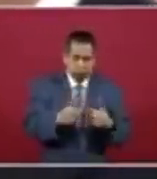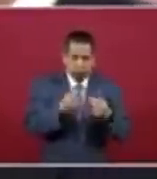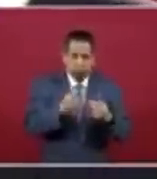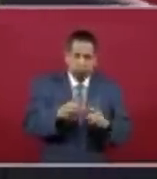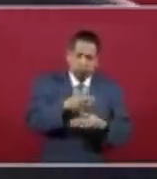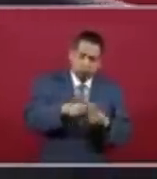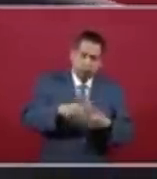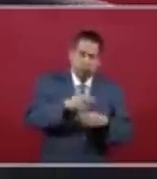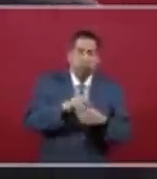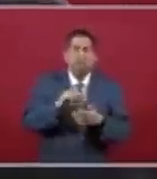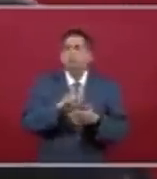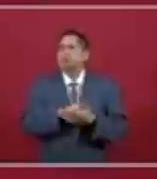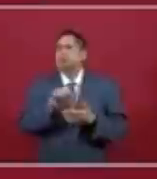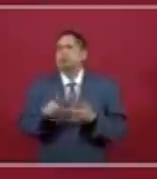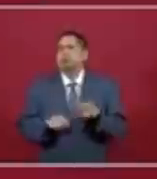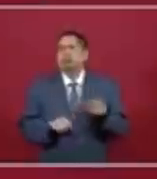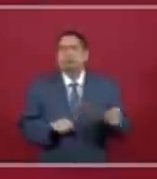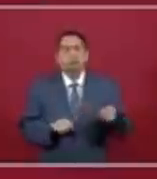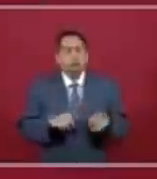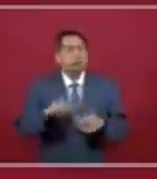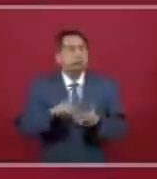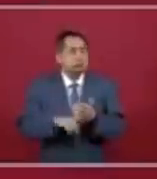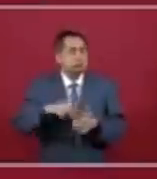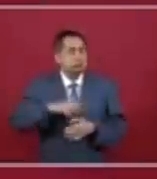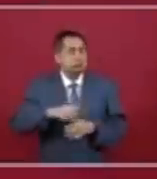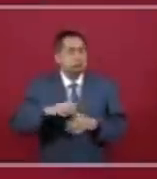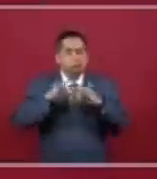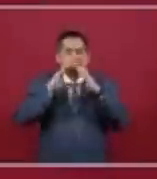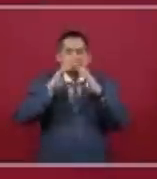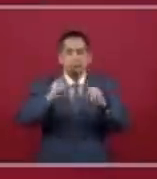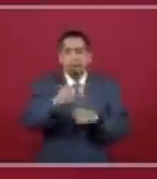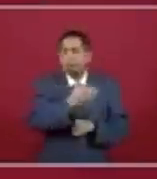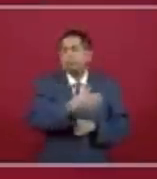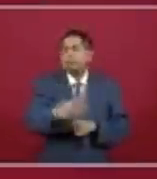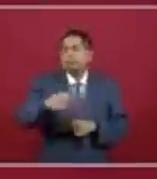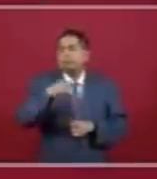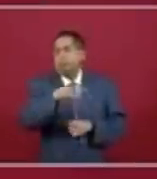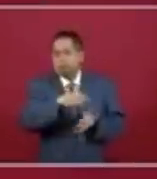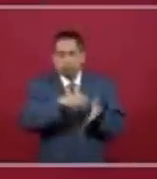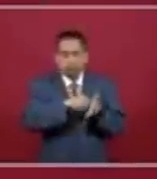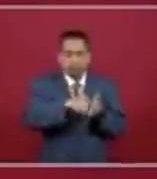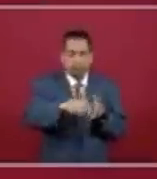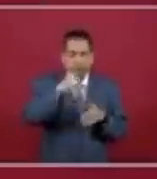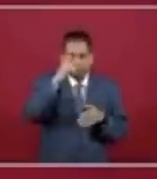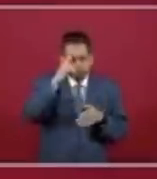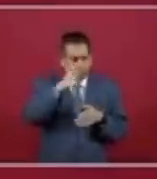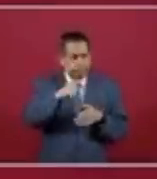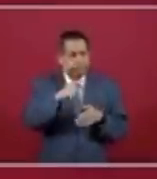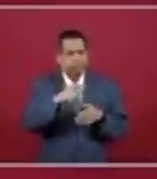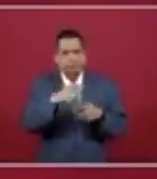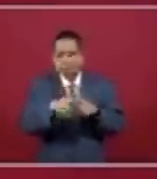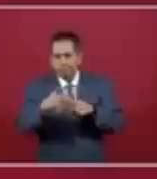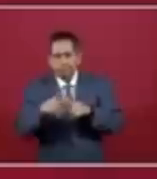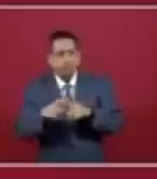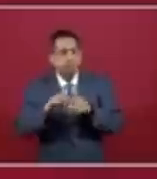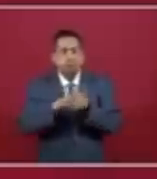Tienen, por ejemplo, granjas para la producción de camarón,